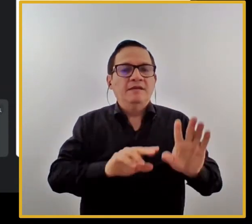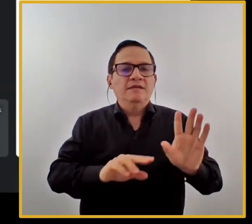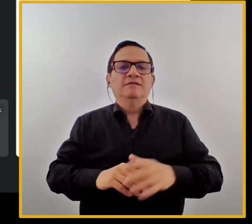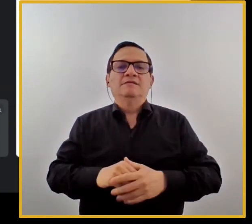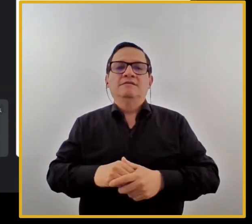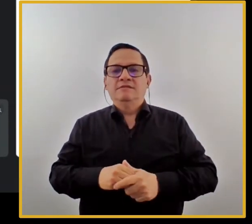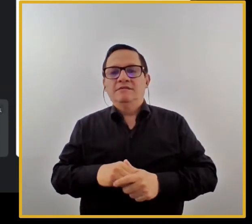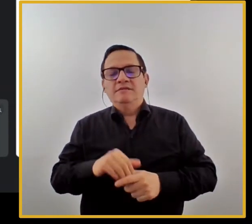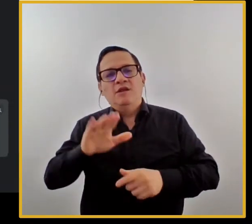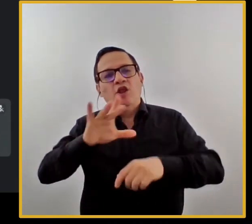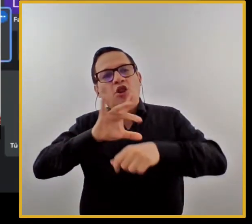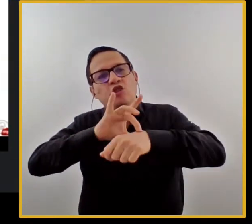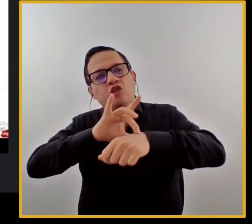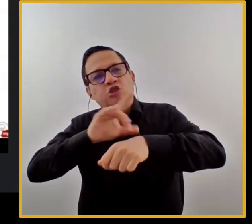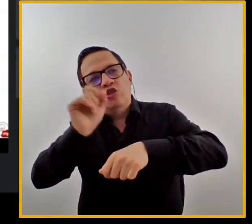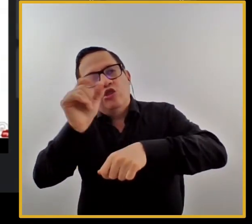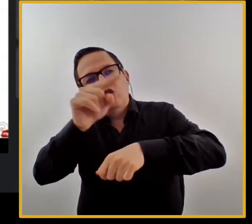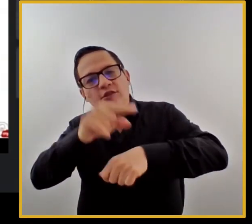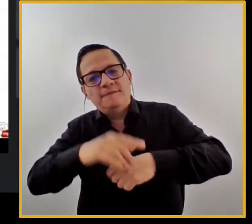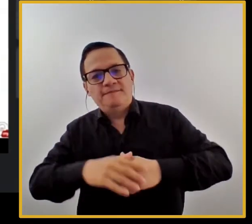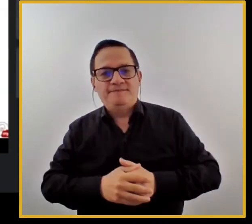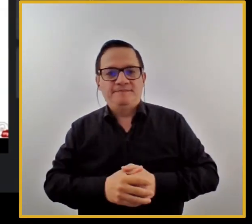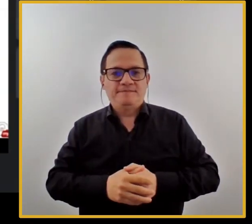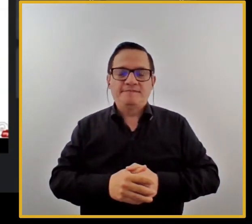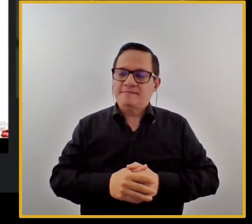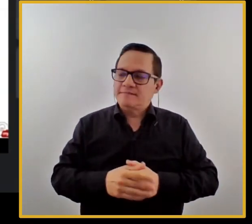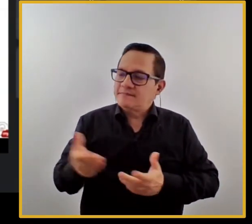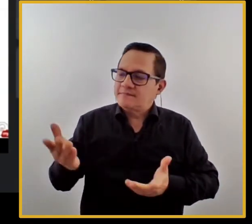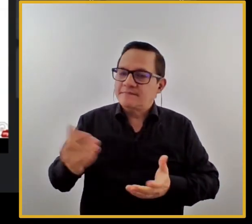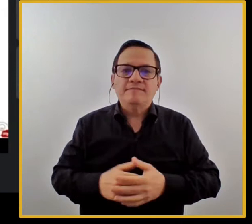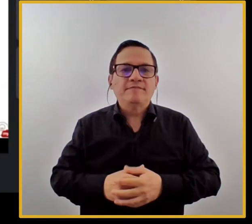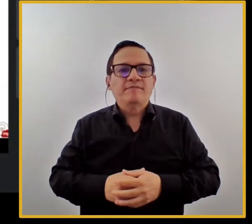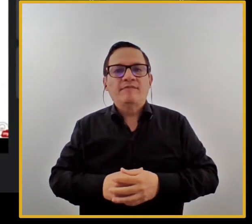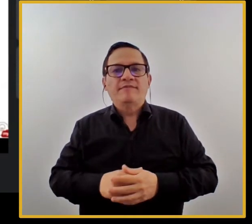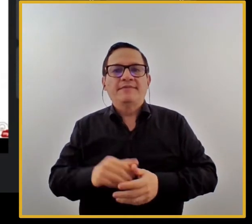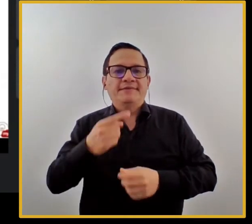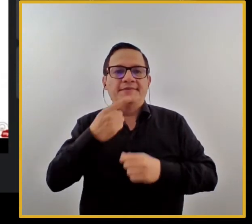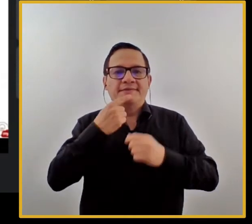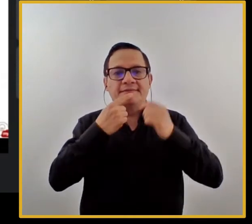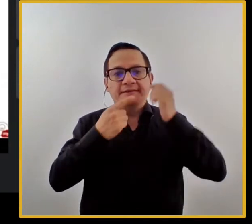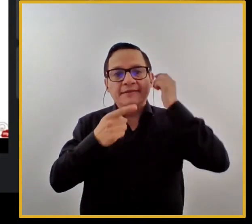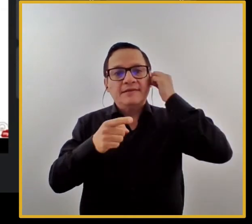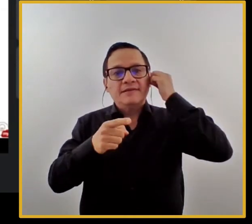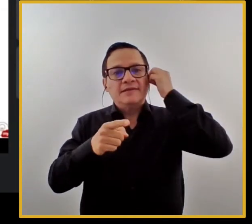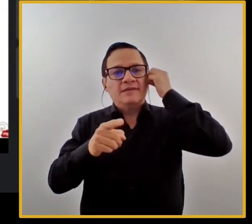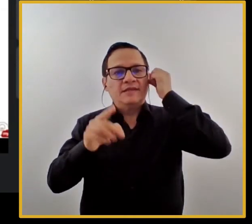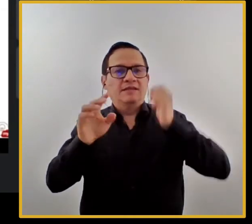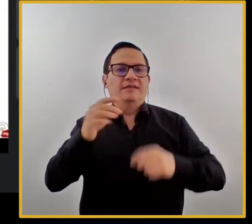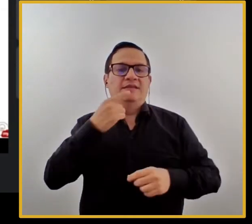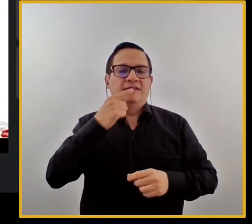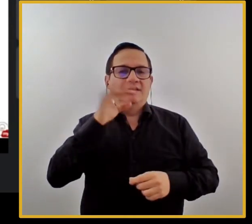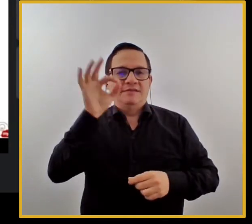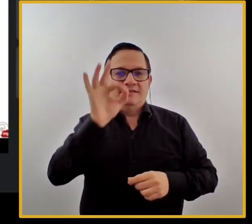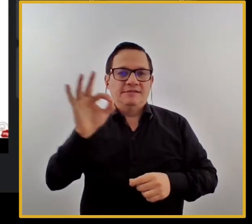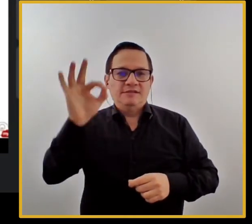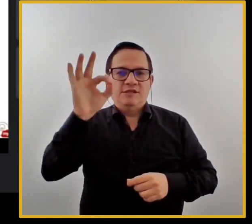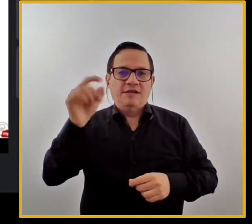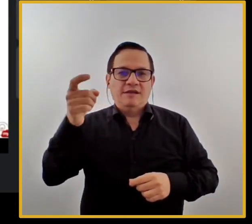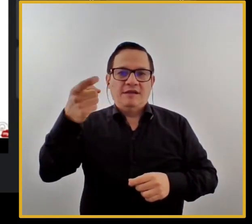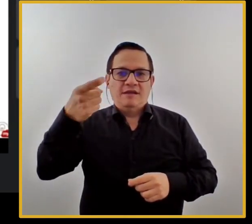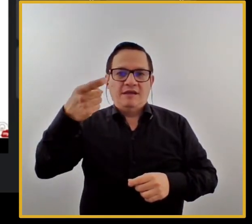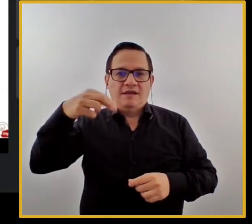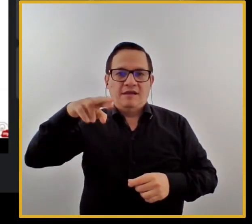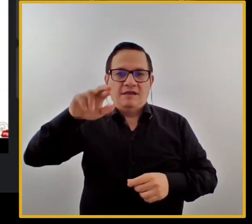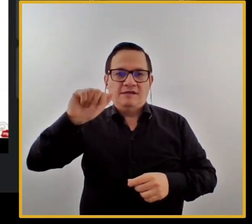Doctor, ¿puedo hacer una pregunta? Sí, señor, claro. Aquí en la parte de arriba, donde está el grado, que usted marcó con rojo, donde me